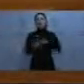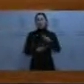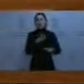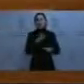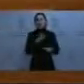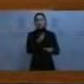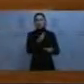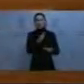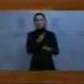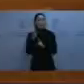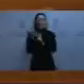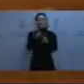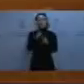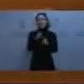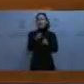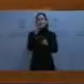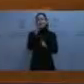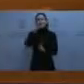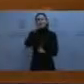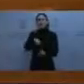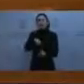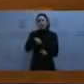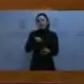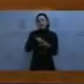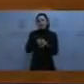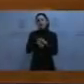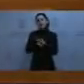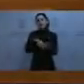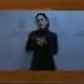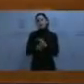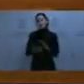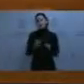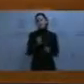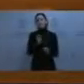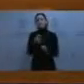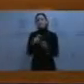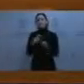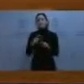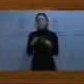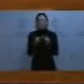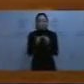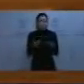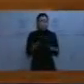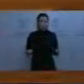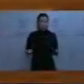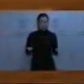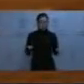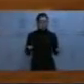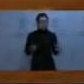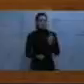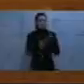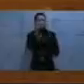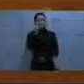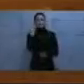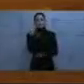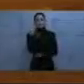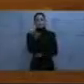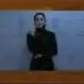hacemos política? ¿Y con qué recursos hacemos política? Algunos, por cierto, muy en